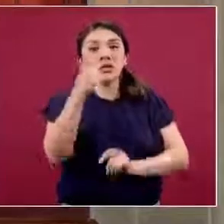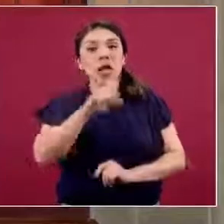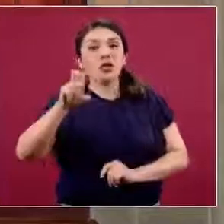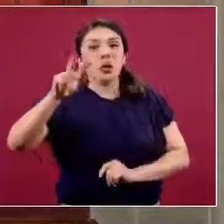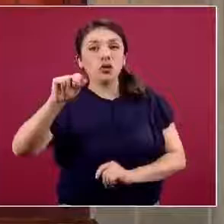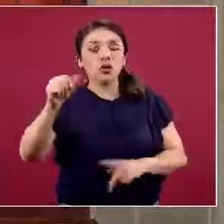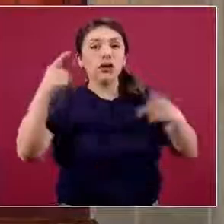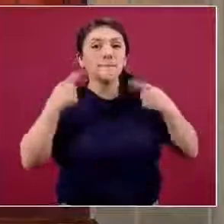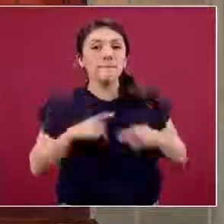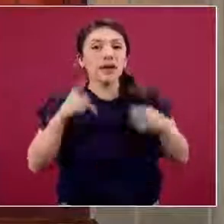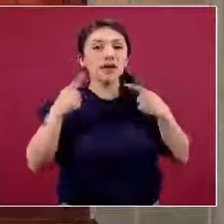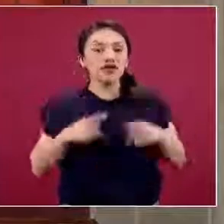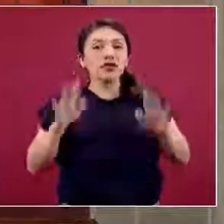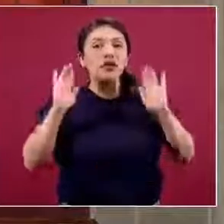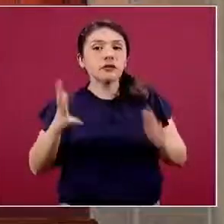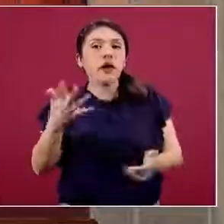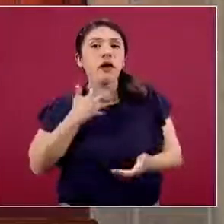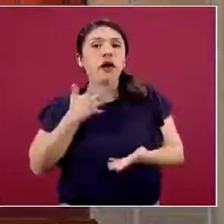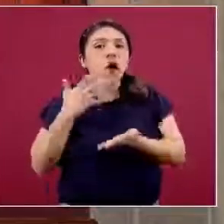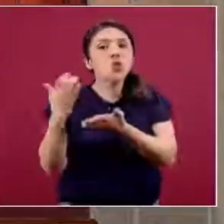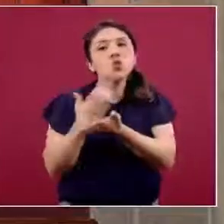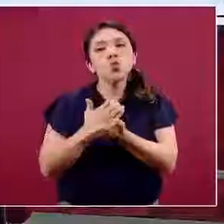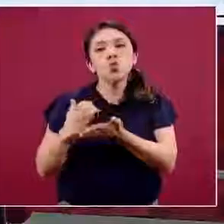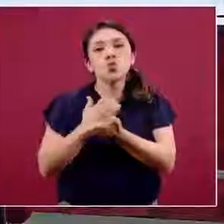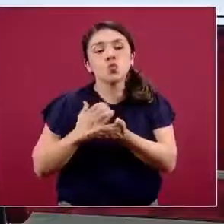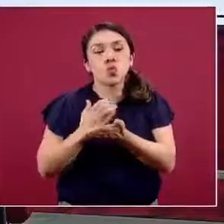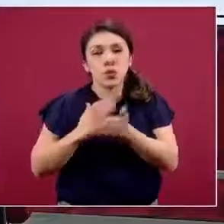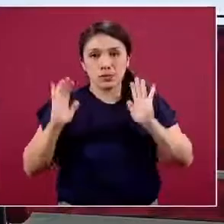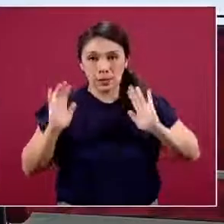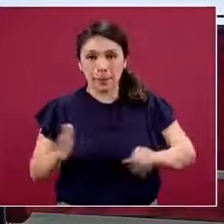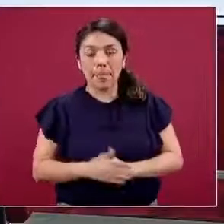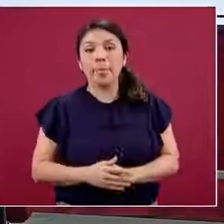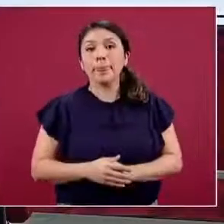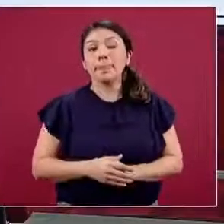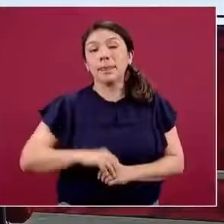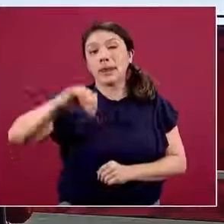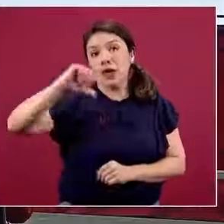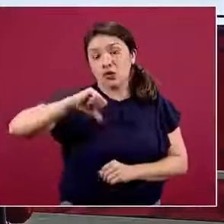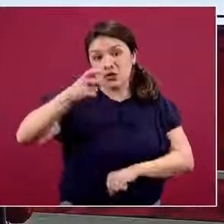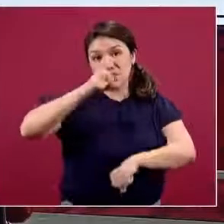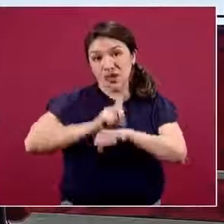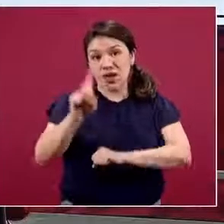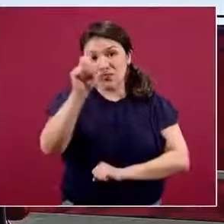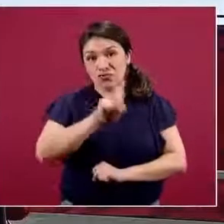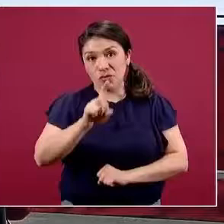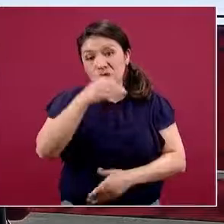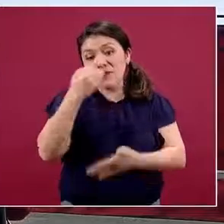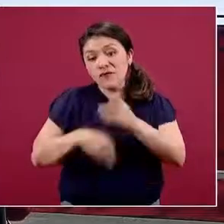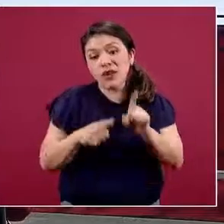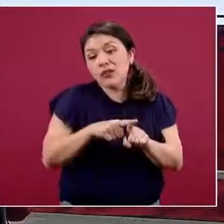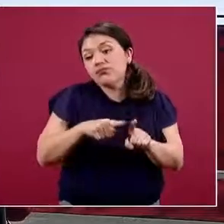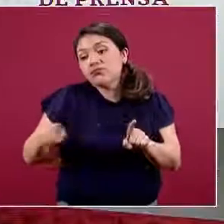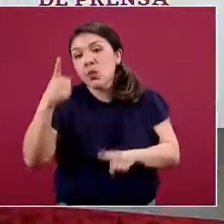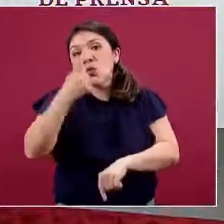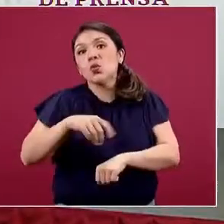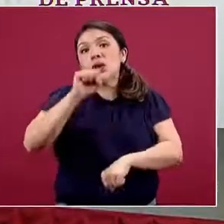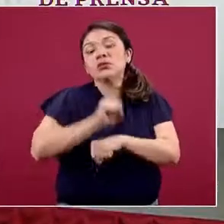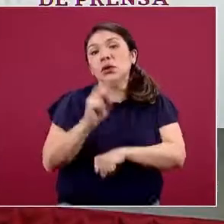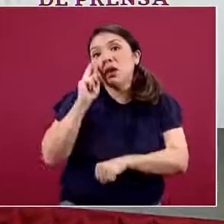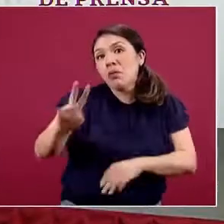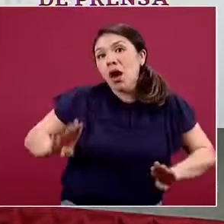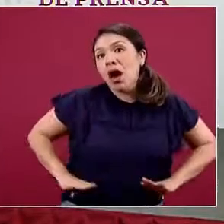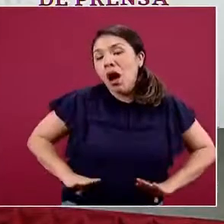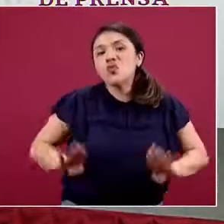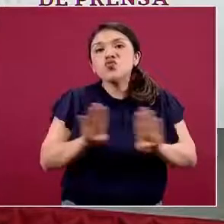594.180 las personas que ya se han recuperado. Vamos a ver, hoy día es domingo, tenemos toda la semana para que este comportamiento